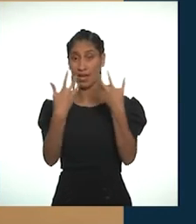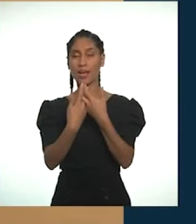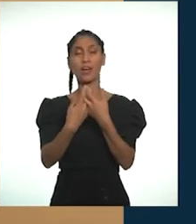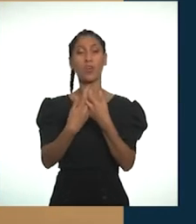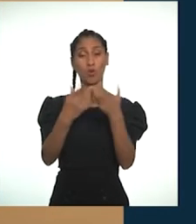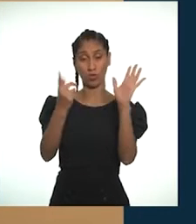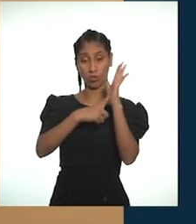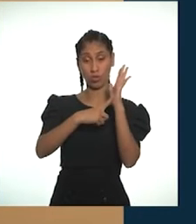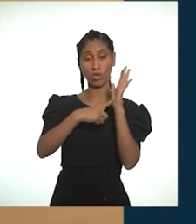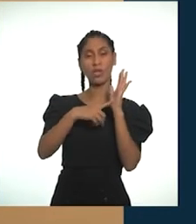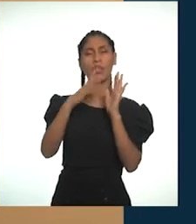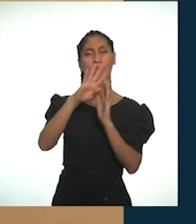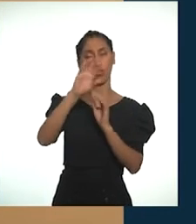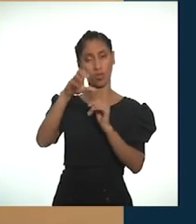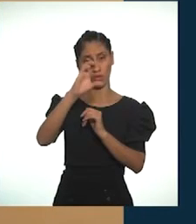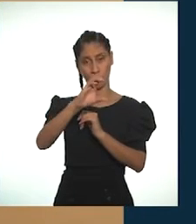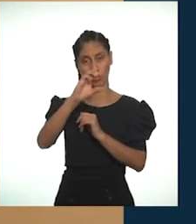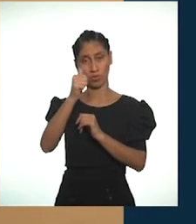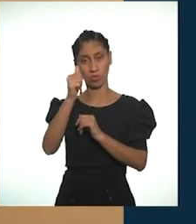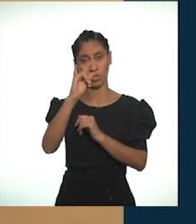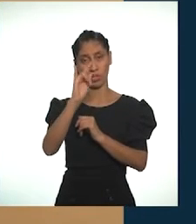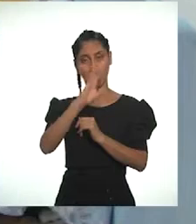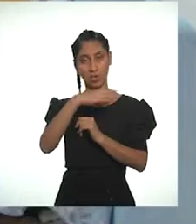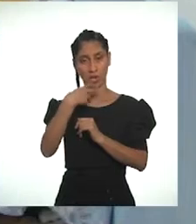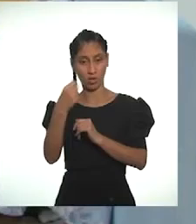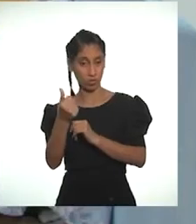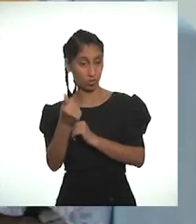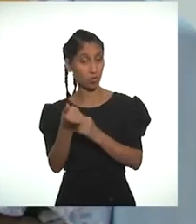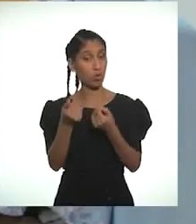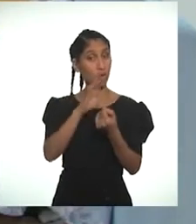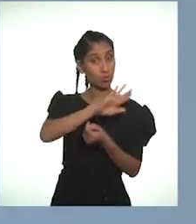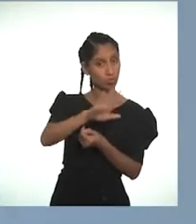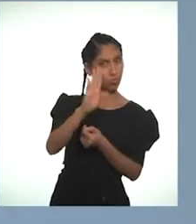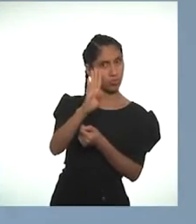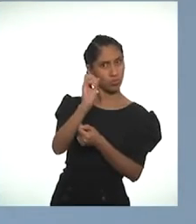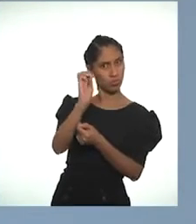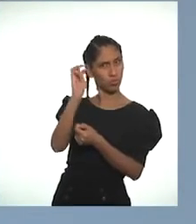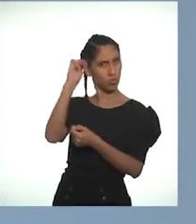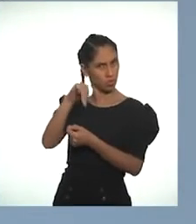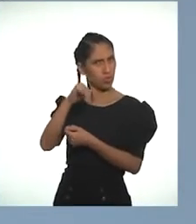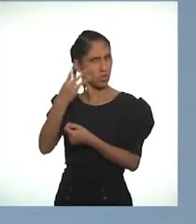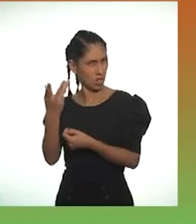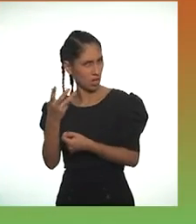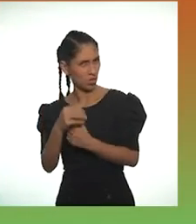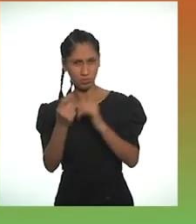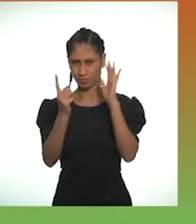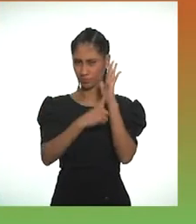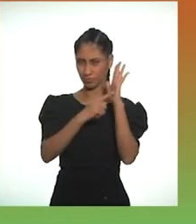conocida como el boom del caucho. ¡Claro! El boom del caucho.